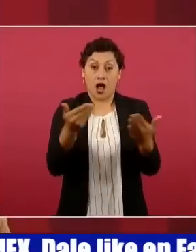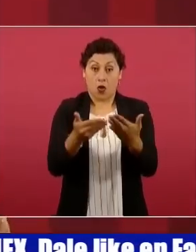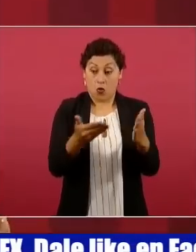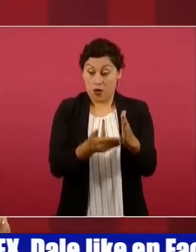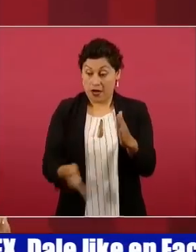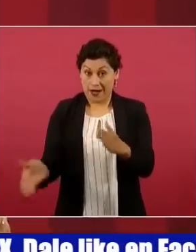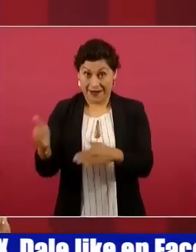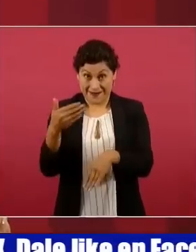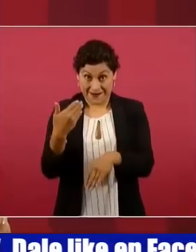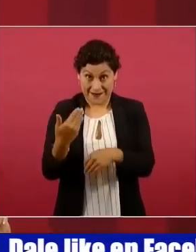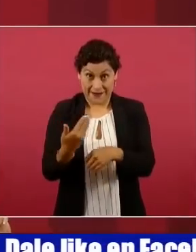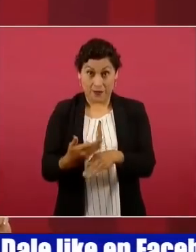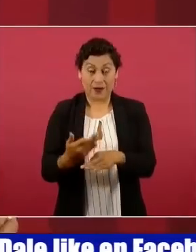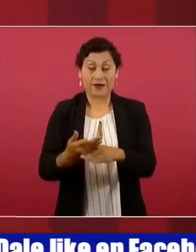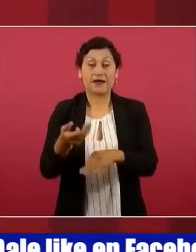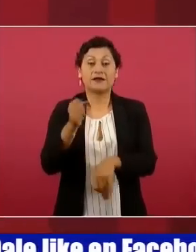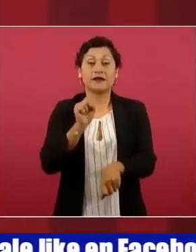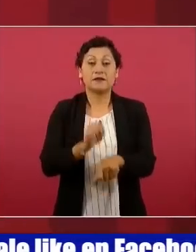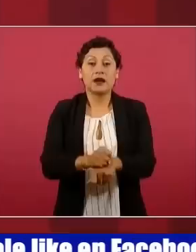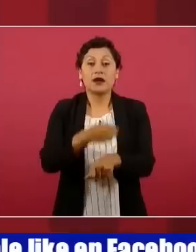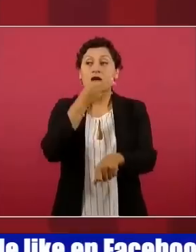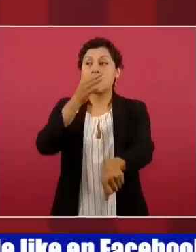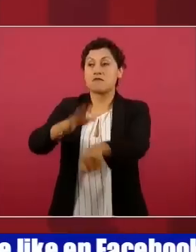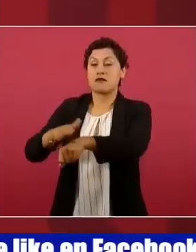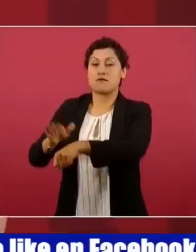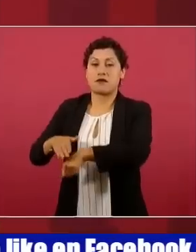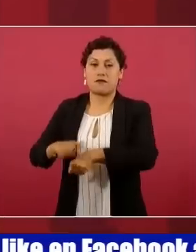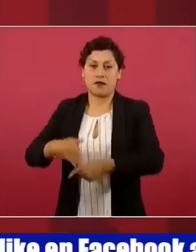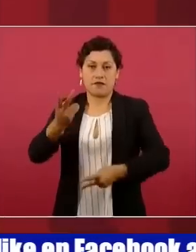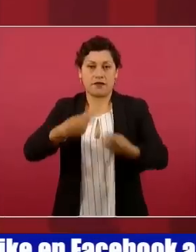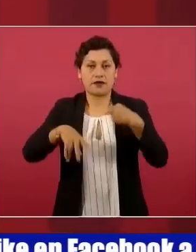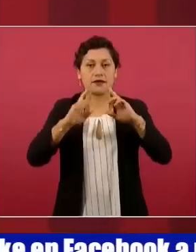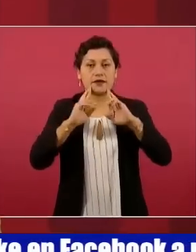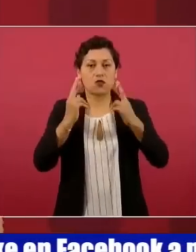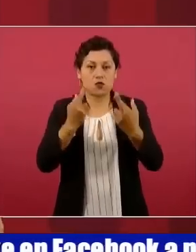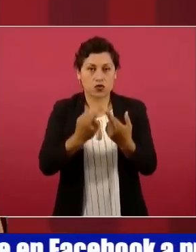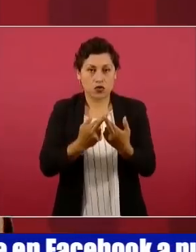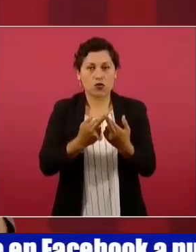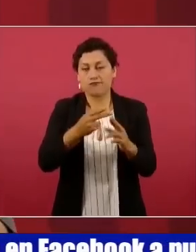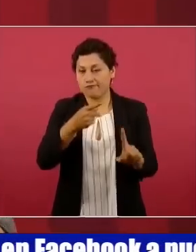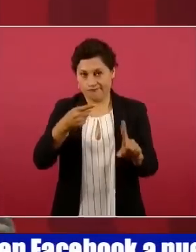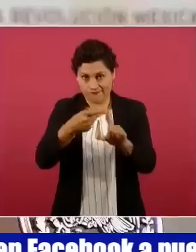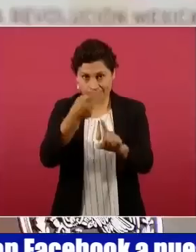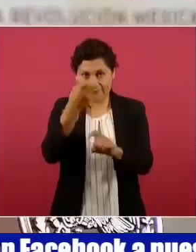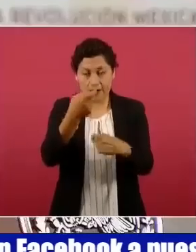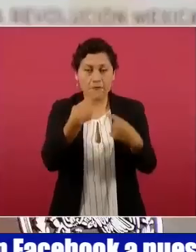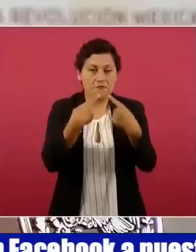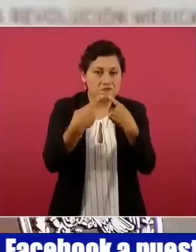sabemos que dice el presidente que no hay pactos de impunidad, ¿qué te viene a la mente? ¿Ante qué estamos, Jorge?